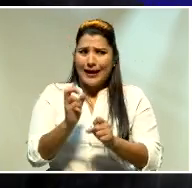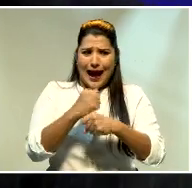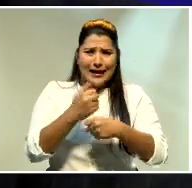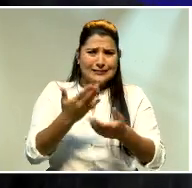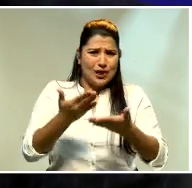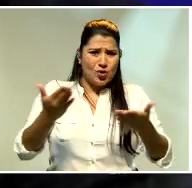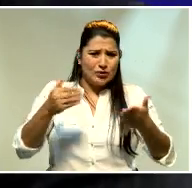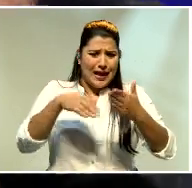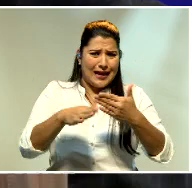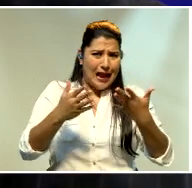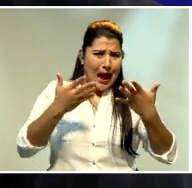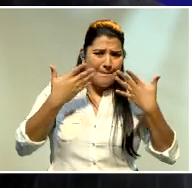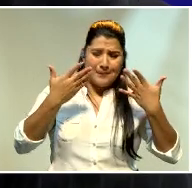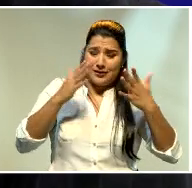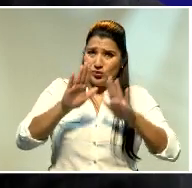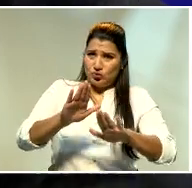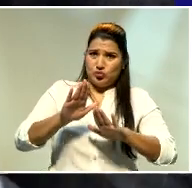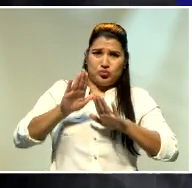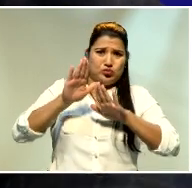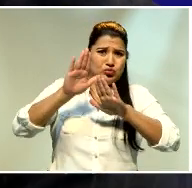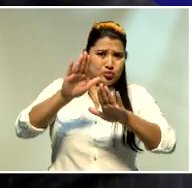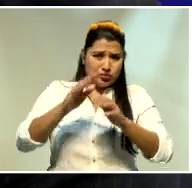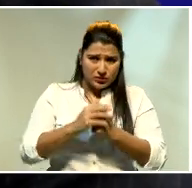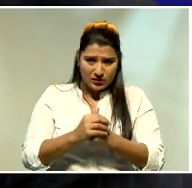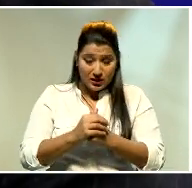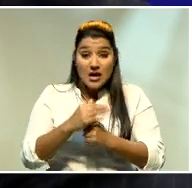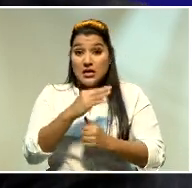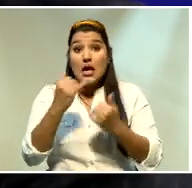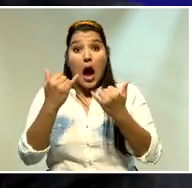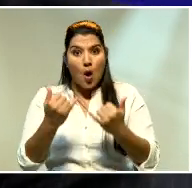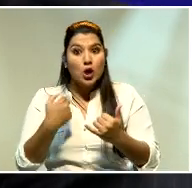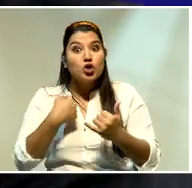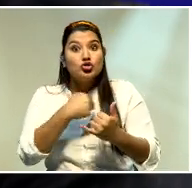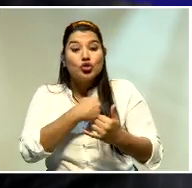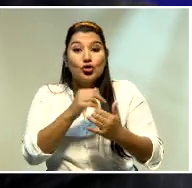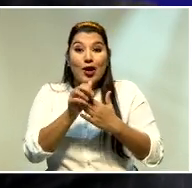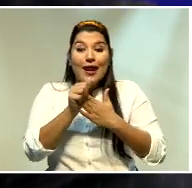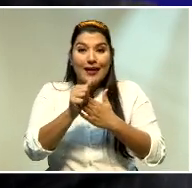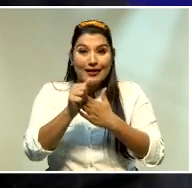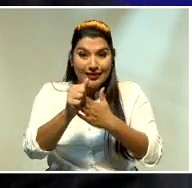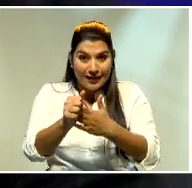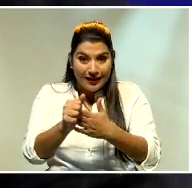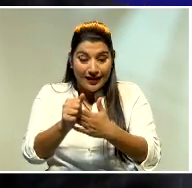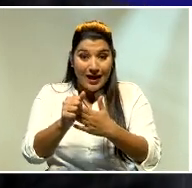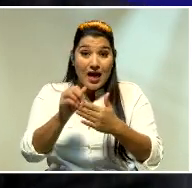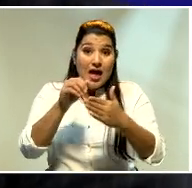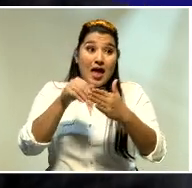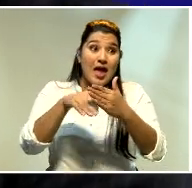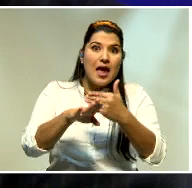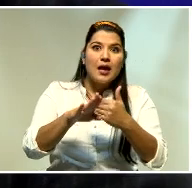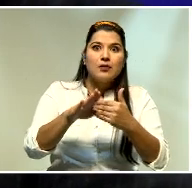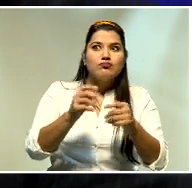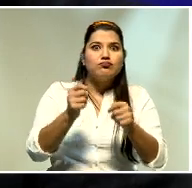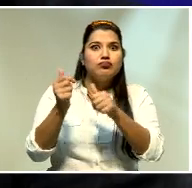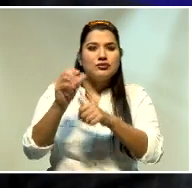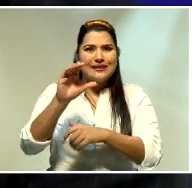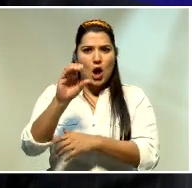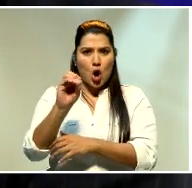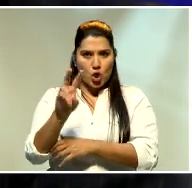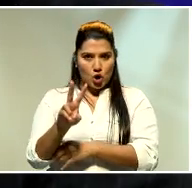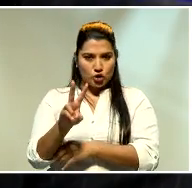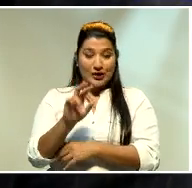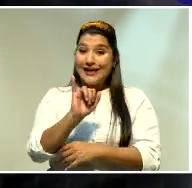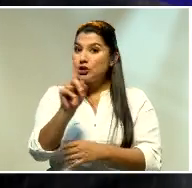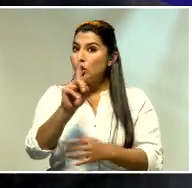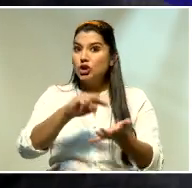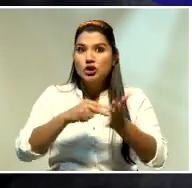son excepcionales, de muchas generaciones atrás, e incluso ahora estamos liderando en materia, por ejemplo, de descarbonización. Eso no